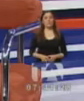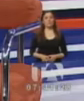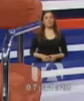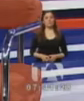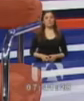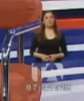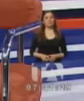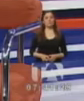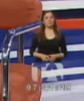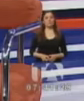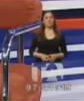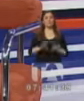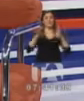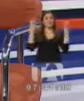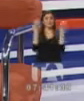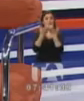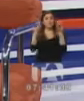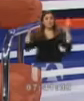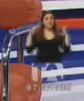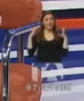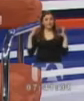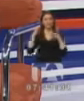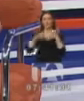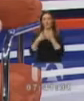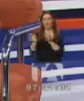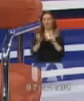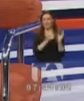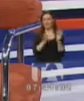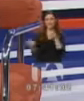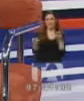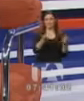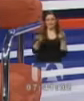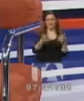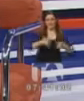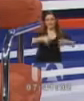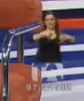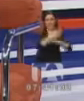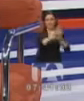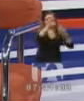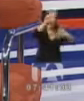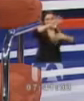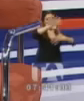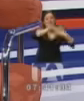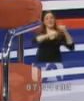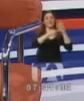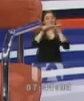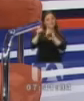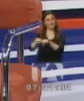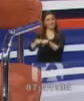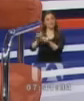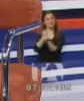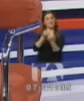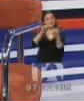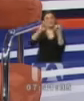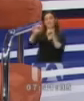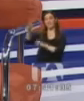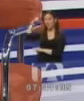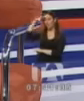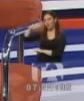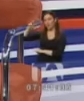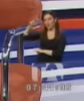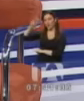está listo en el Estadio Olímpico Atahualpa para el partido de Copa Libertadores, Independiente del Valle versus Pumas de